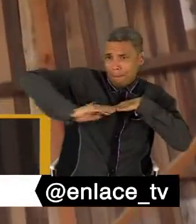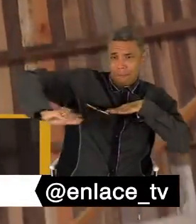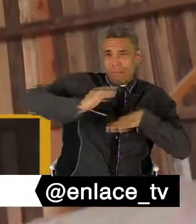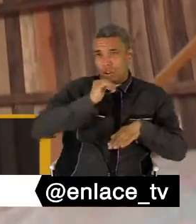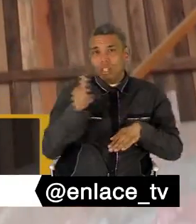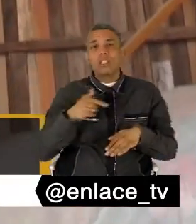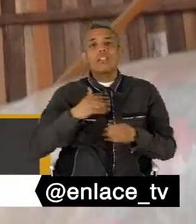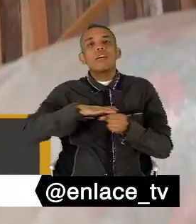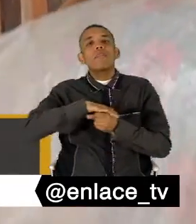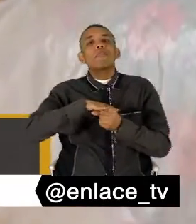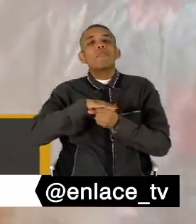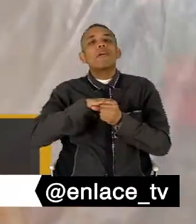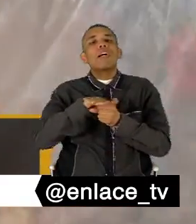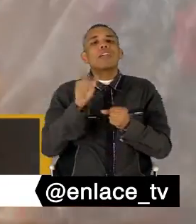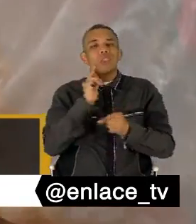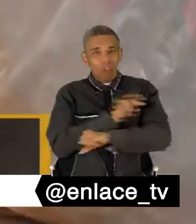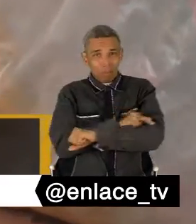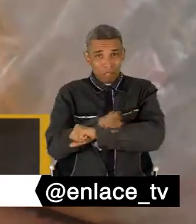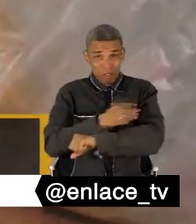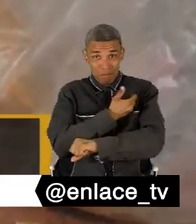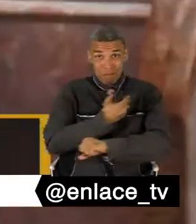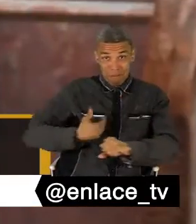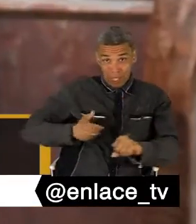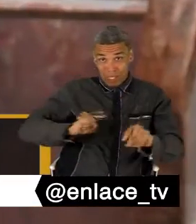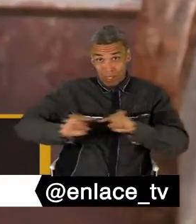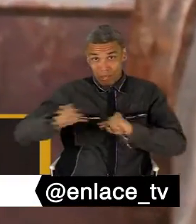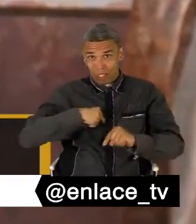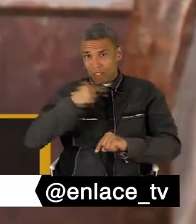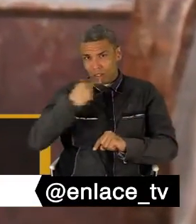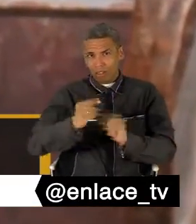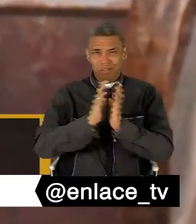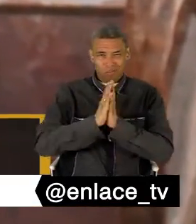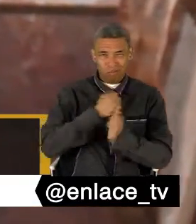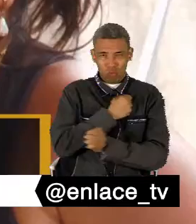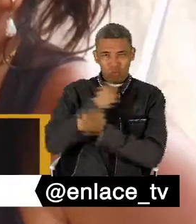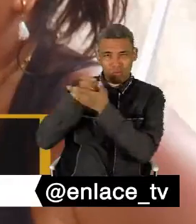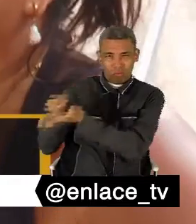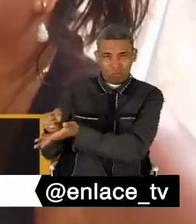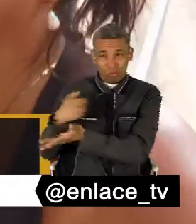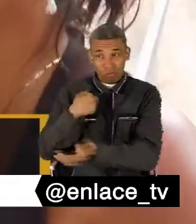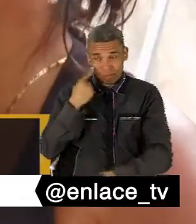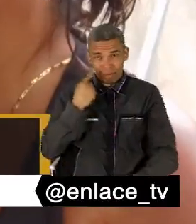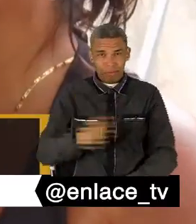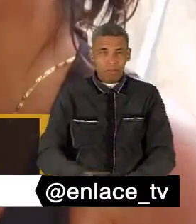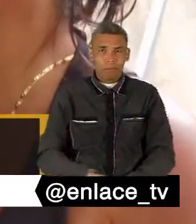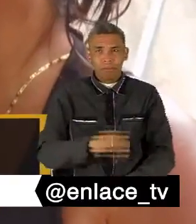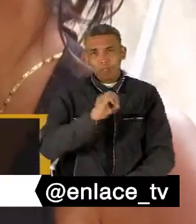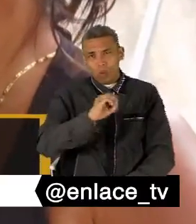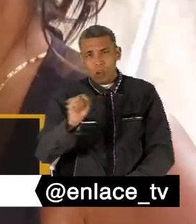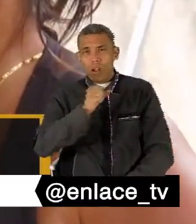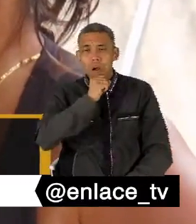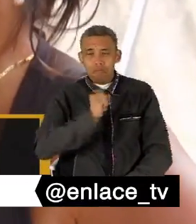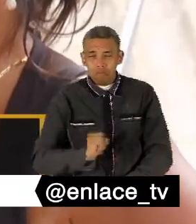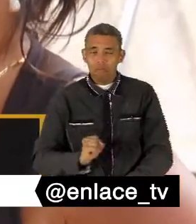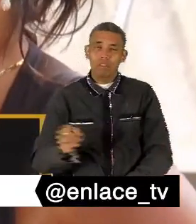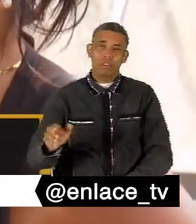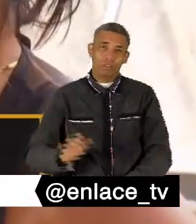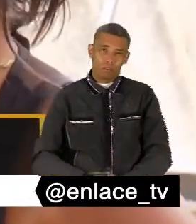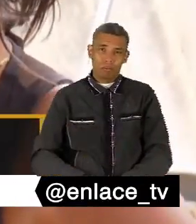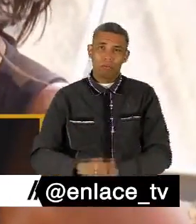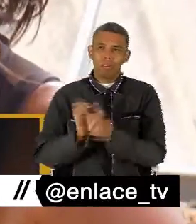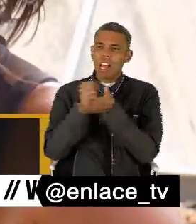la Junta de Acción Comunal del sector hace un llamado para terminar la vivienda y darles un techo digno. Que son abuelos de la tercera edad que no tienen ayuda